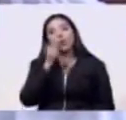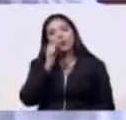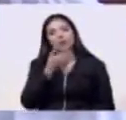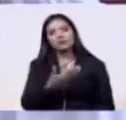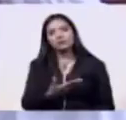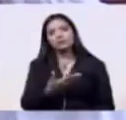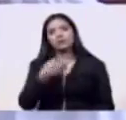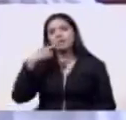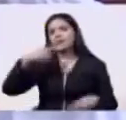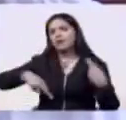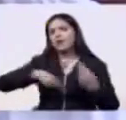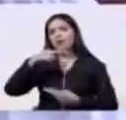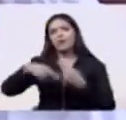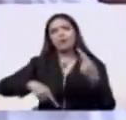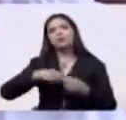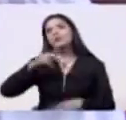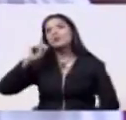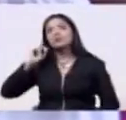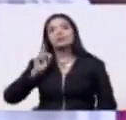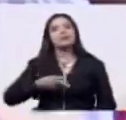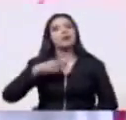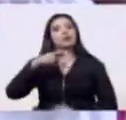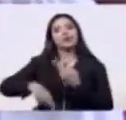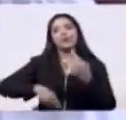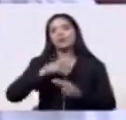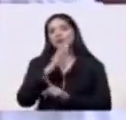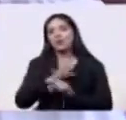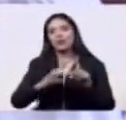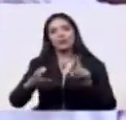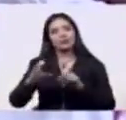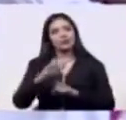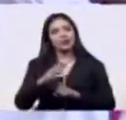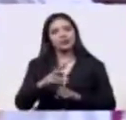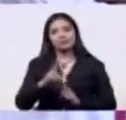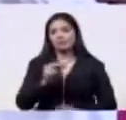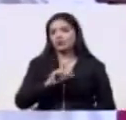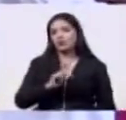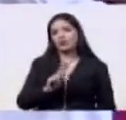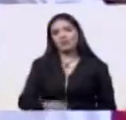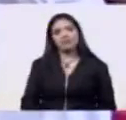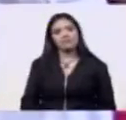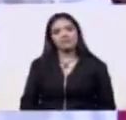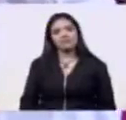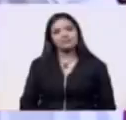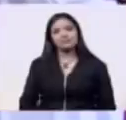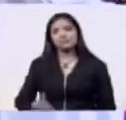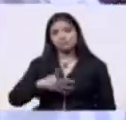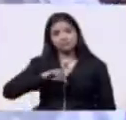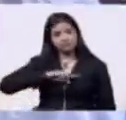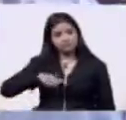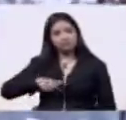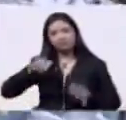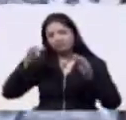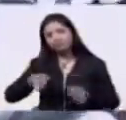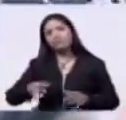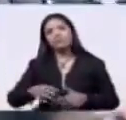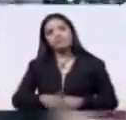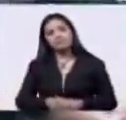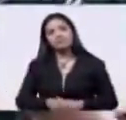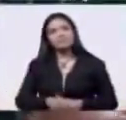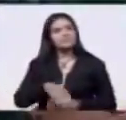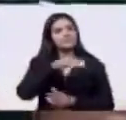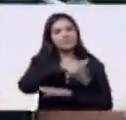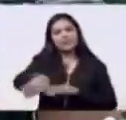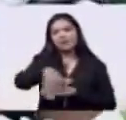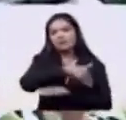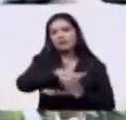la revolución debe ser una revolución cultural, si no, no es revolución. Y estamos empeñados en eso, estamos en la calle